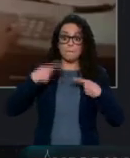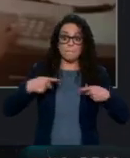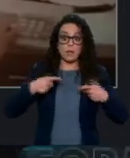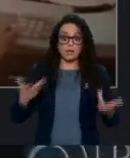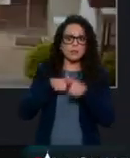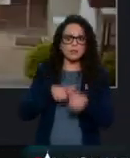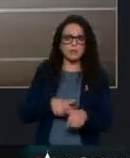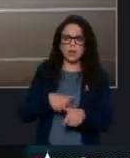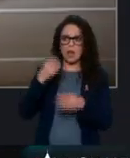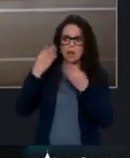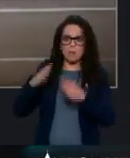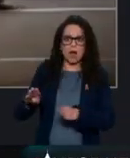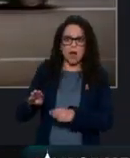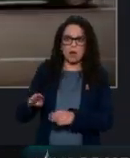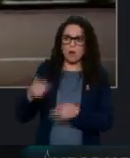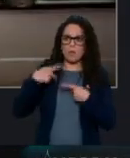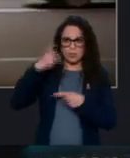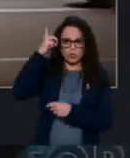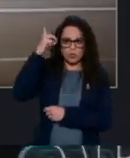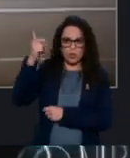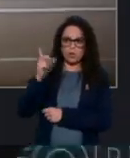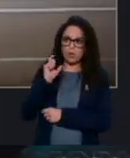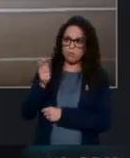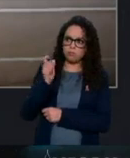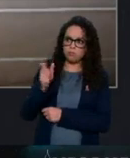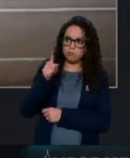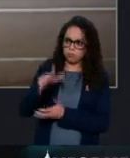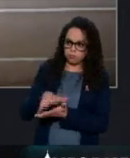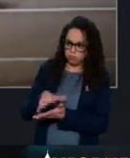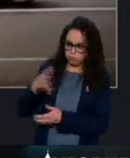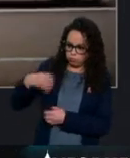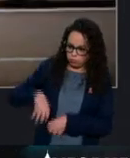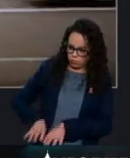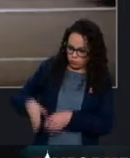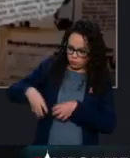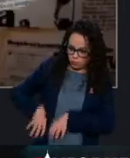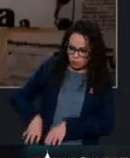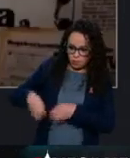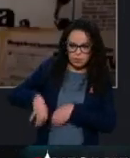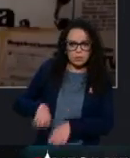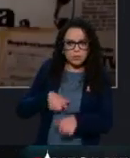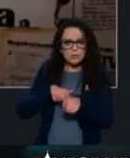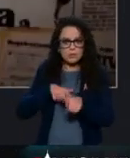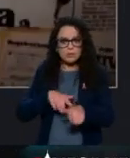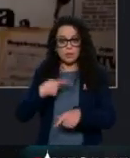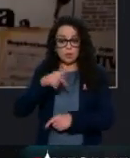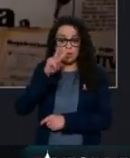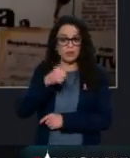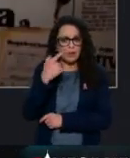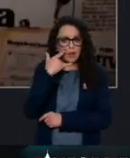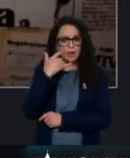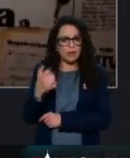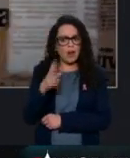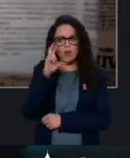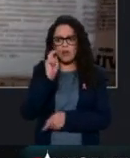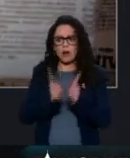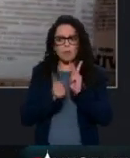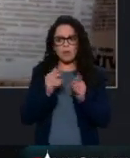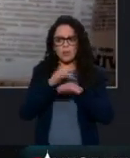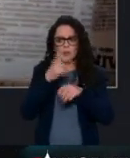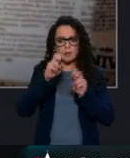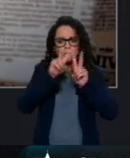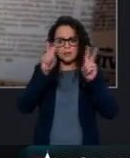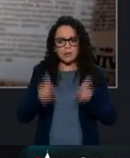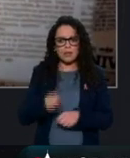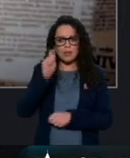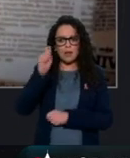los bancos. Monstruosas lo que hemos estado pagando, y es muy curioso que no se hable mucho de esto en la gran prensa corporativa, debido a